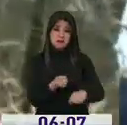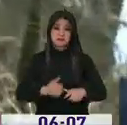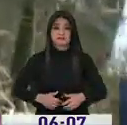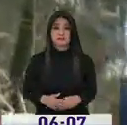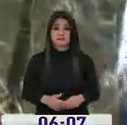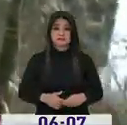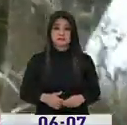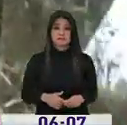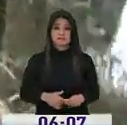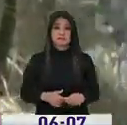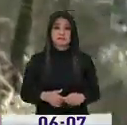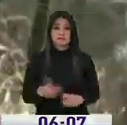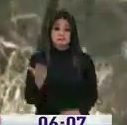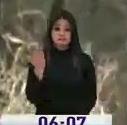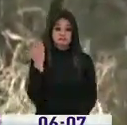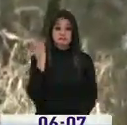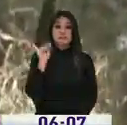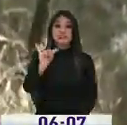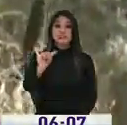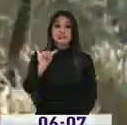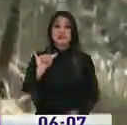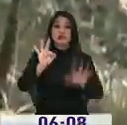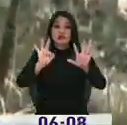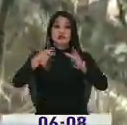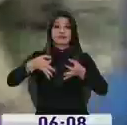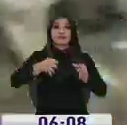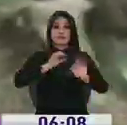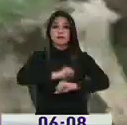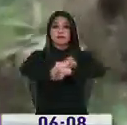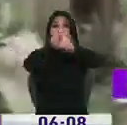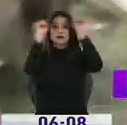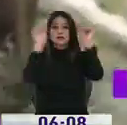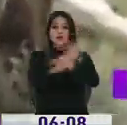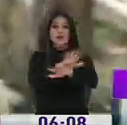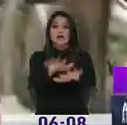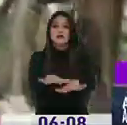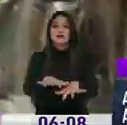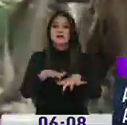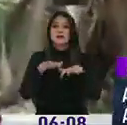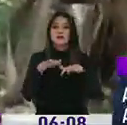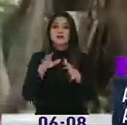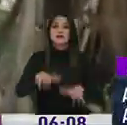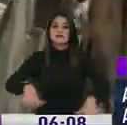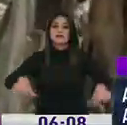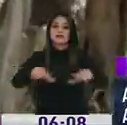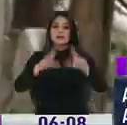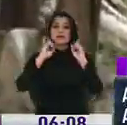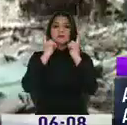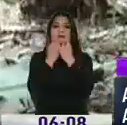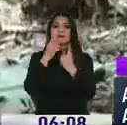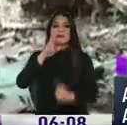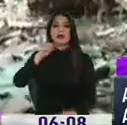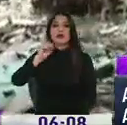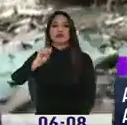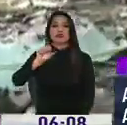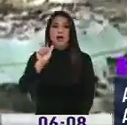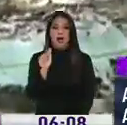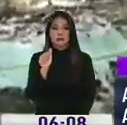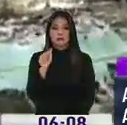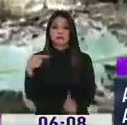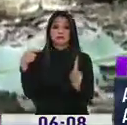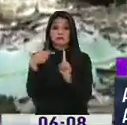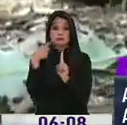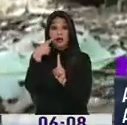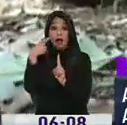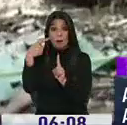hecho ocurrió la mañana del pasado sábado 8 de febrero en la hacienda Río Negro, jurisdicción del cantón Santa Rosa. Segundo Espinosa comenta